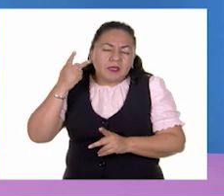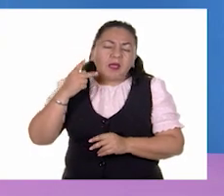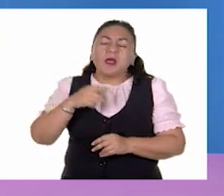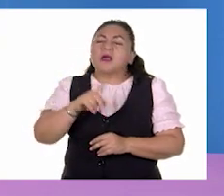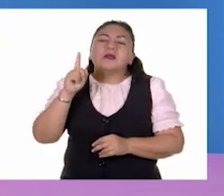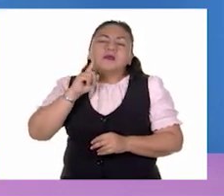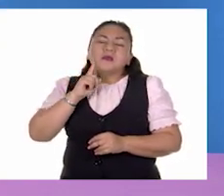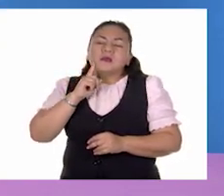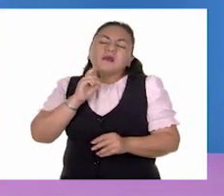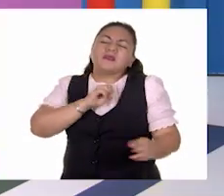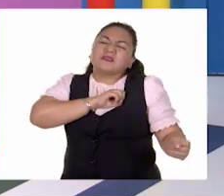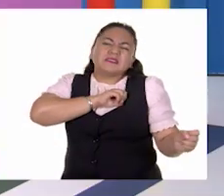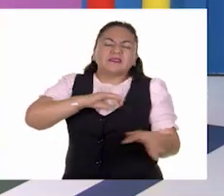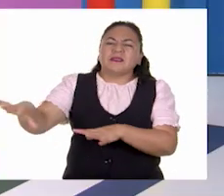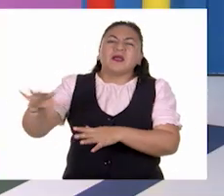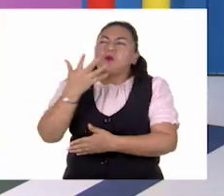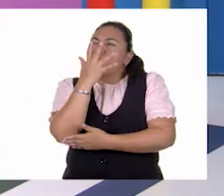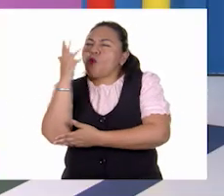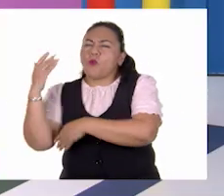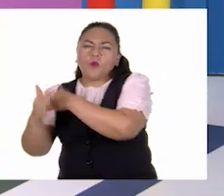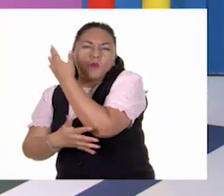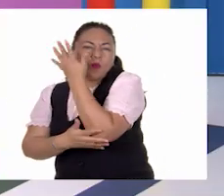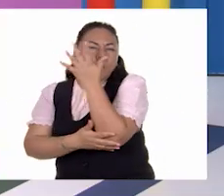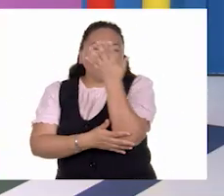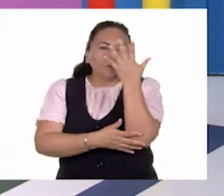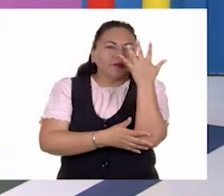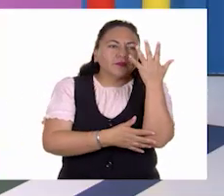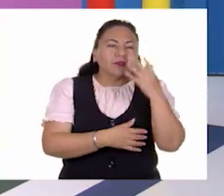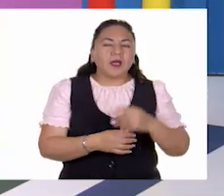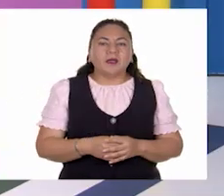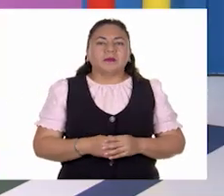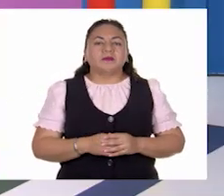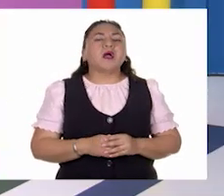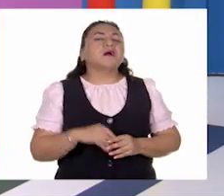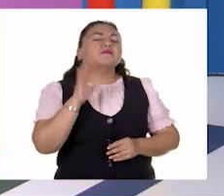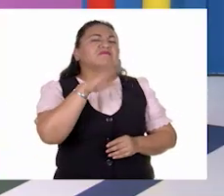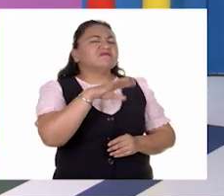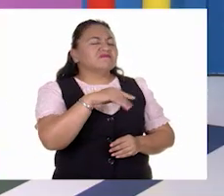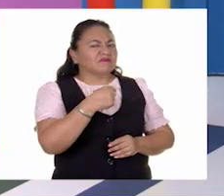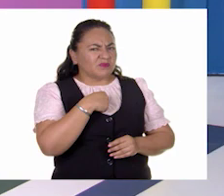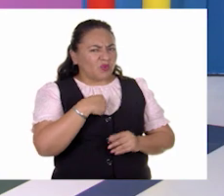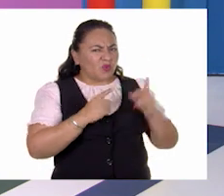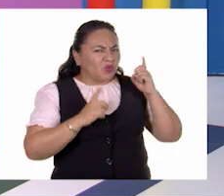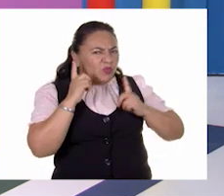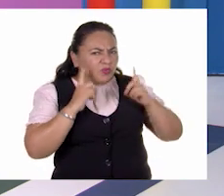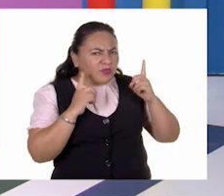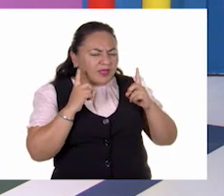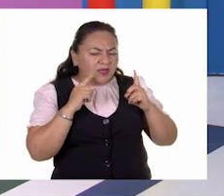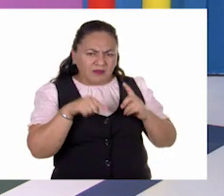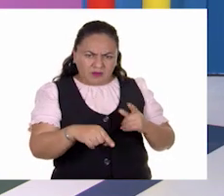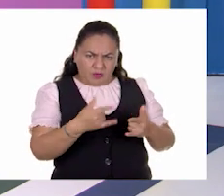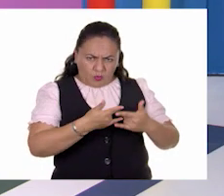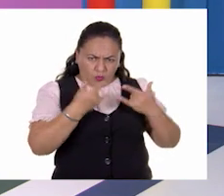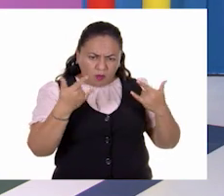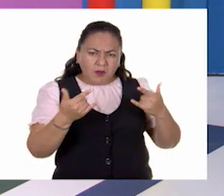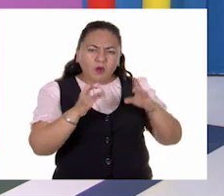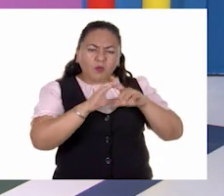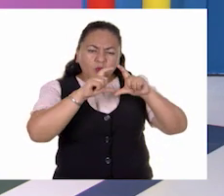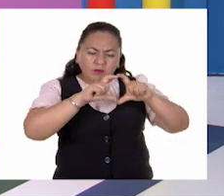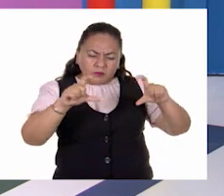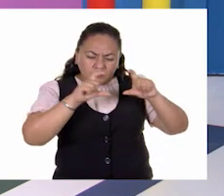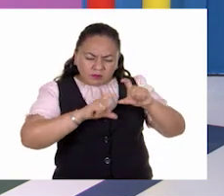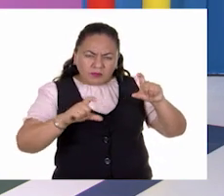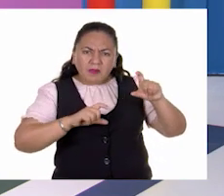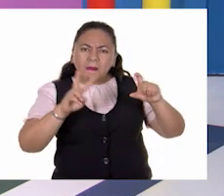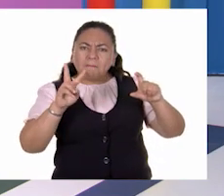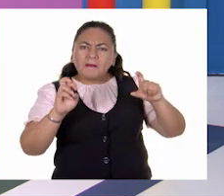decide abandonarla en el bosque. ¡Ay! Yo me quedé con una duda. Creo que es un cuento en verso y no un